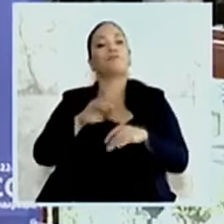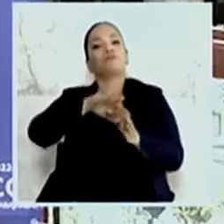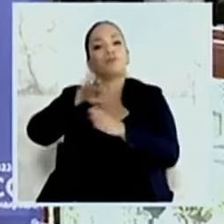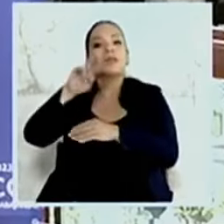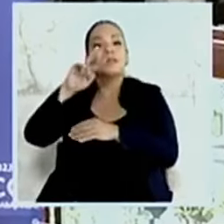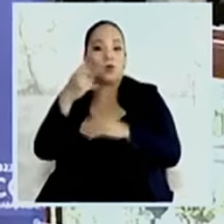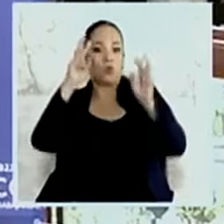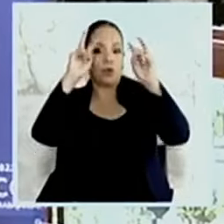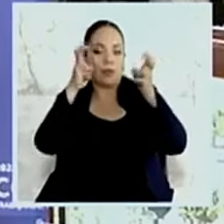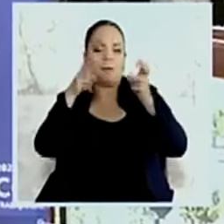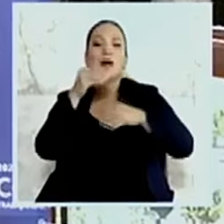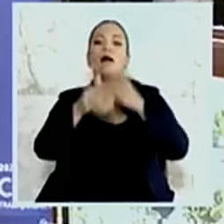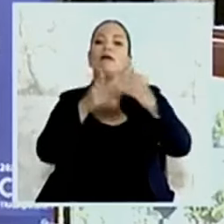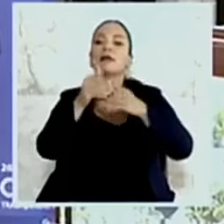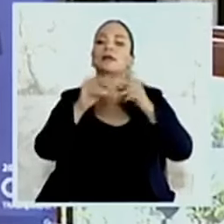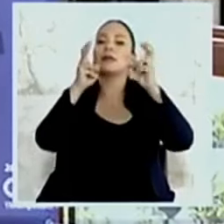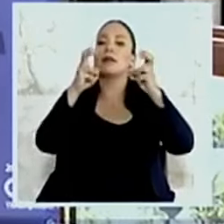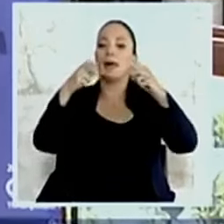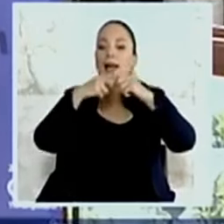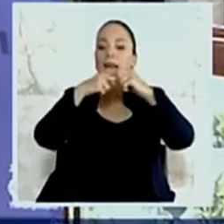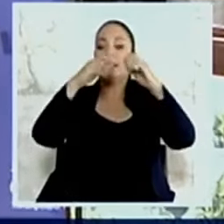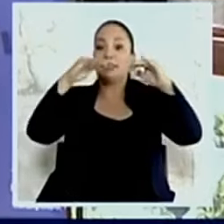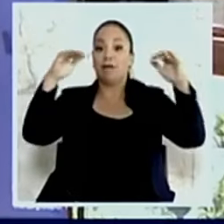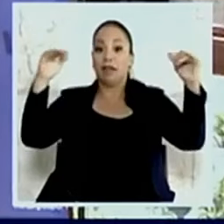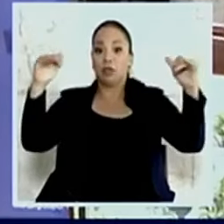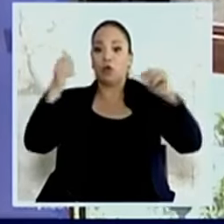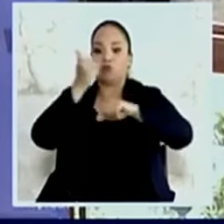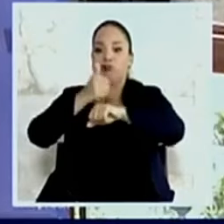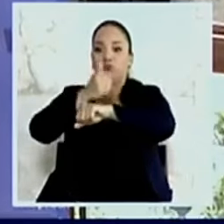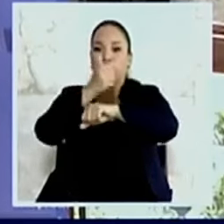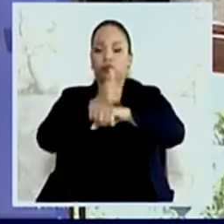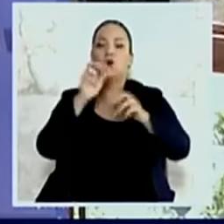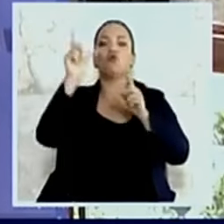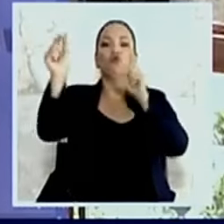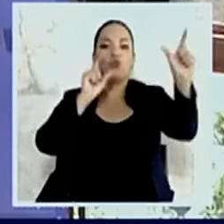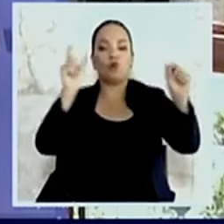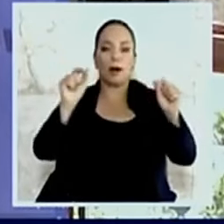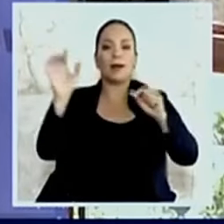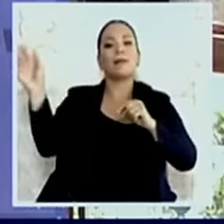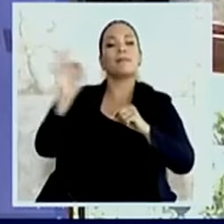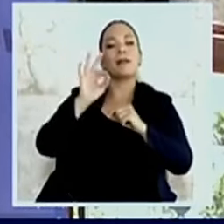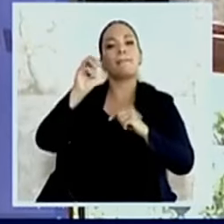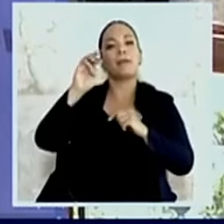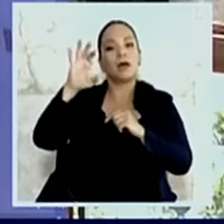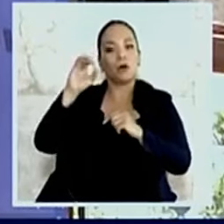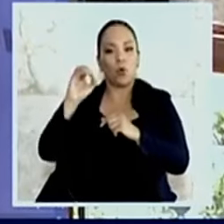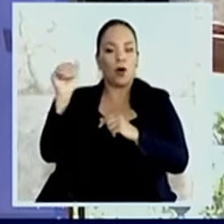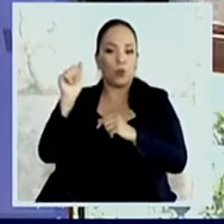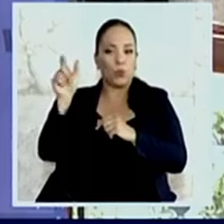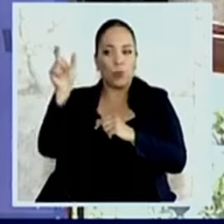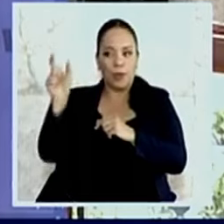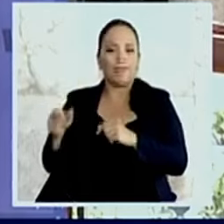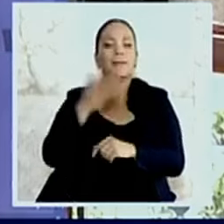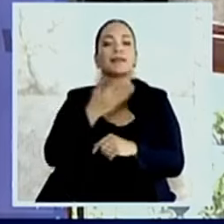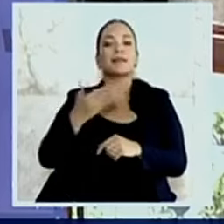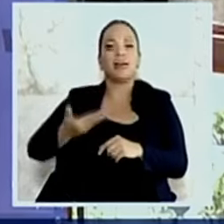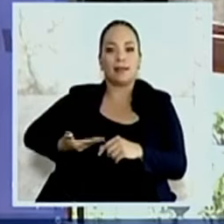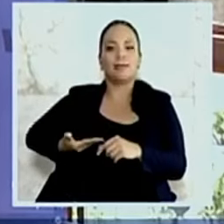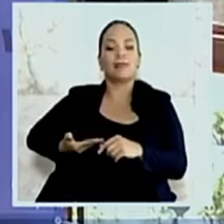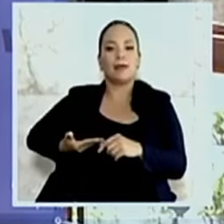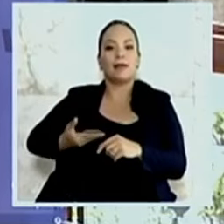Yo muy emocionado, pero continuemos con la conferencia, por favor, don Arnold. En el segundo anuncio informaremos sobre